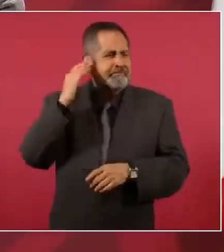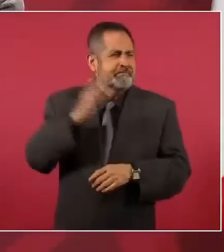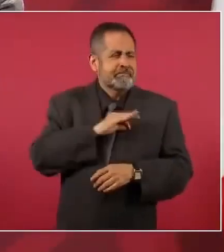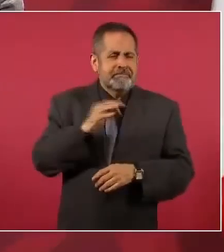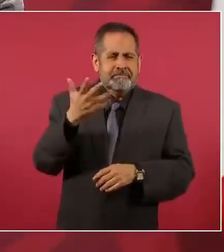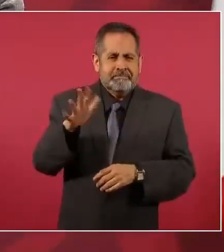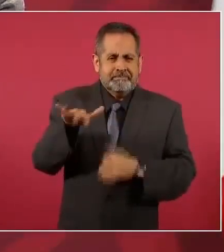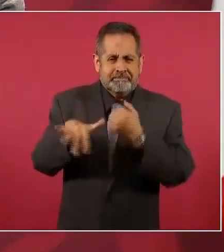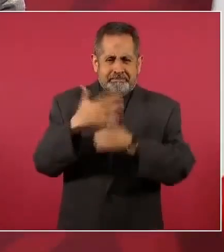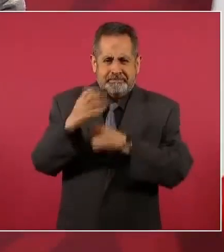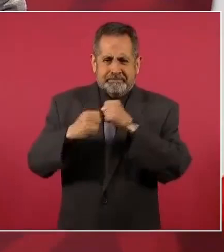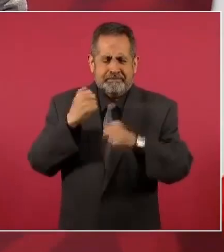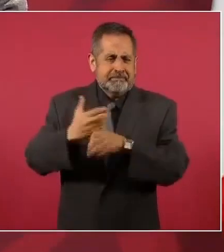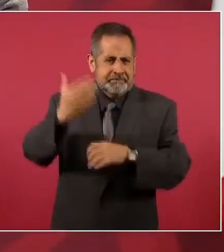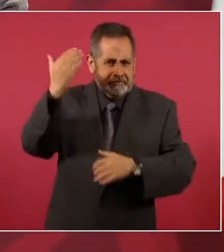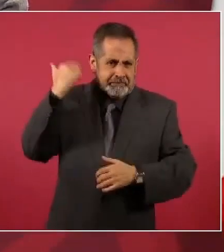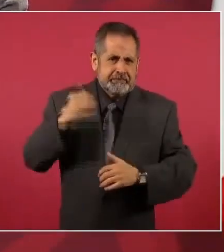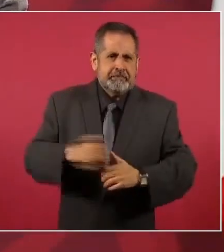10, 15 años,